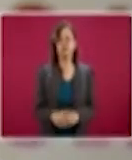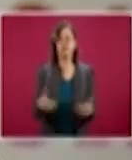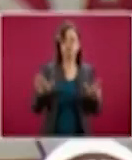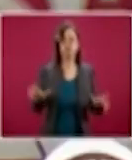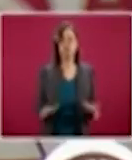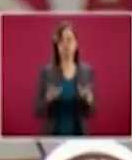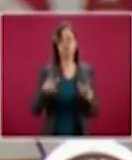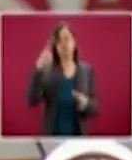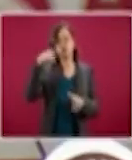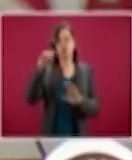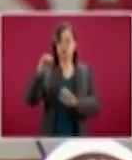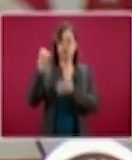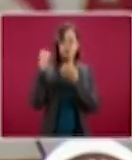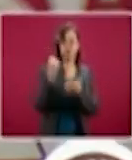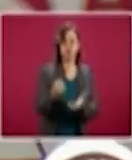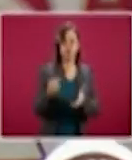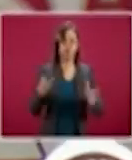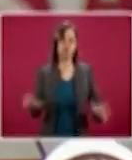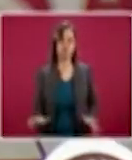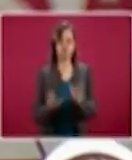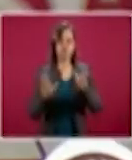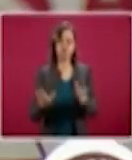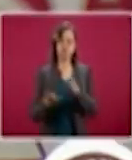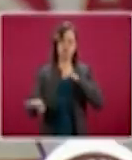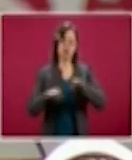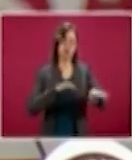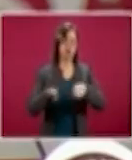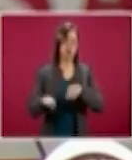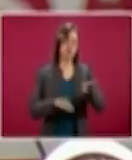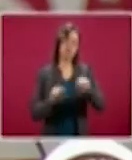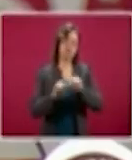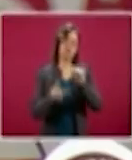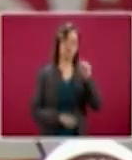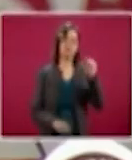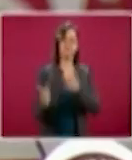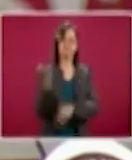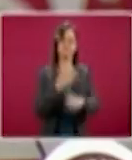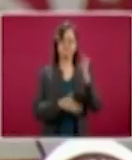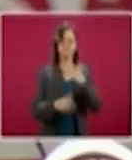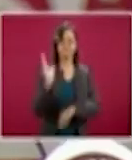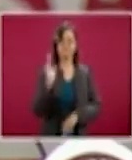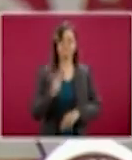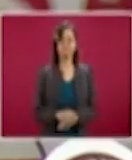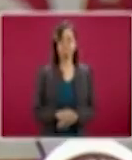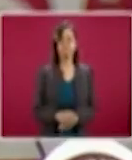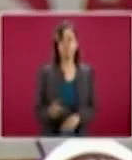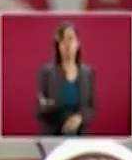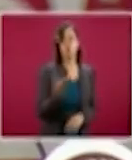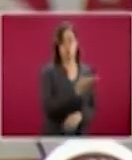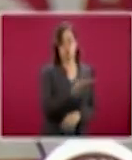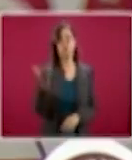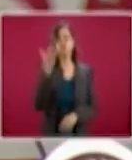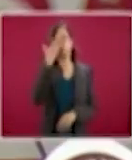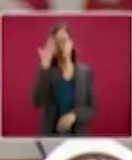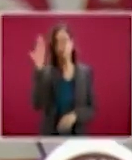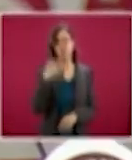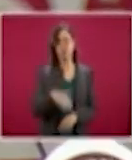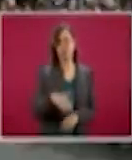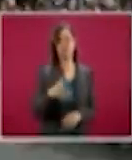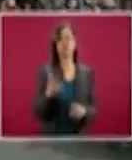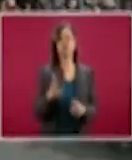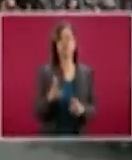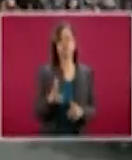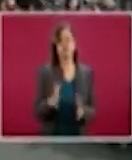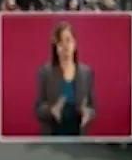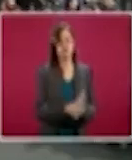147 proyectos que representan una inversión privada total de poco más de 859 mil millones de